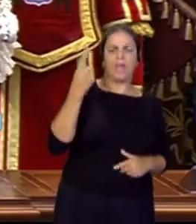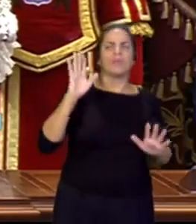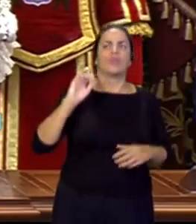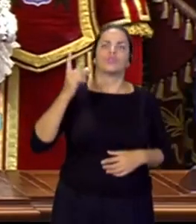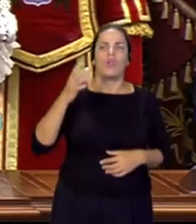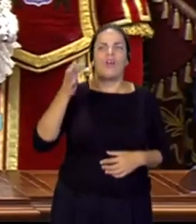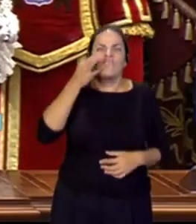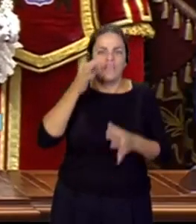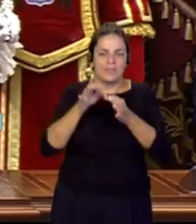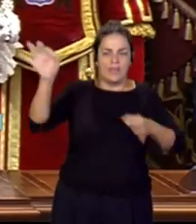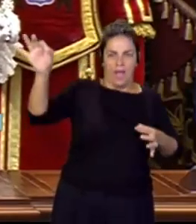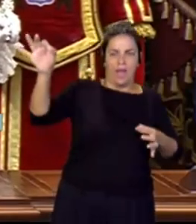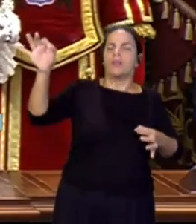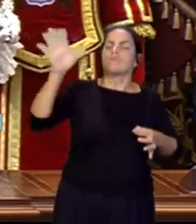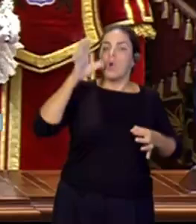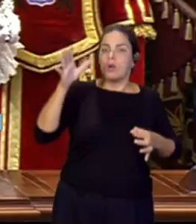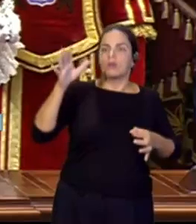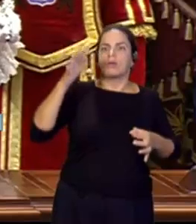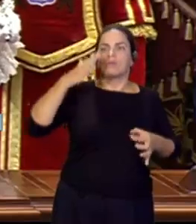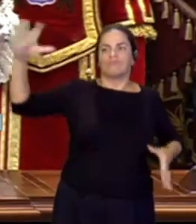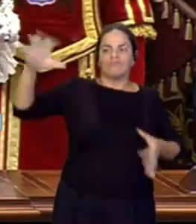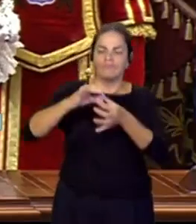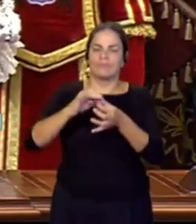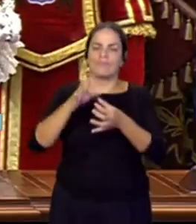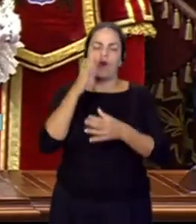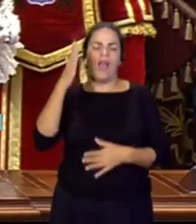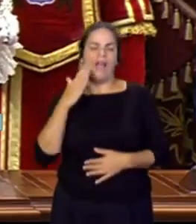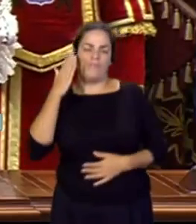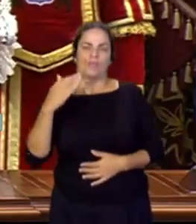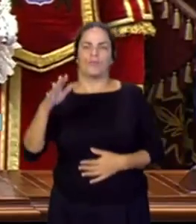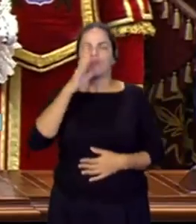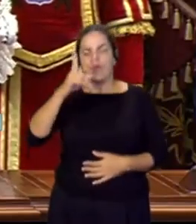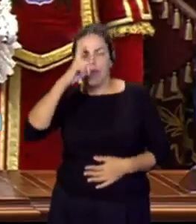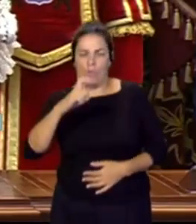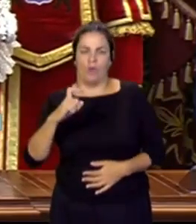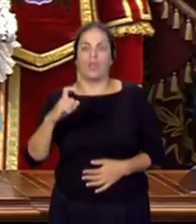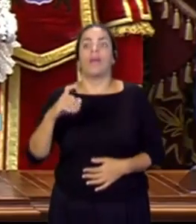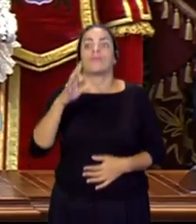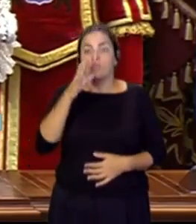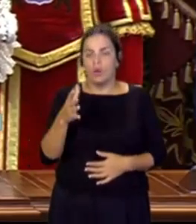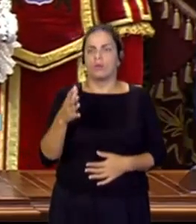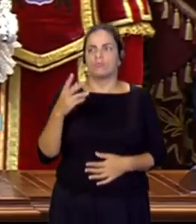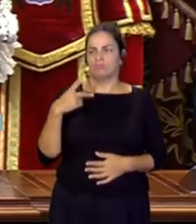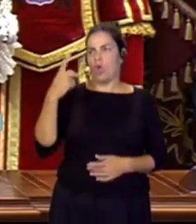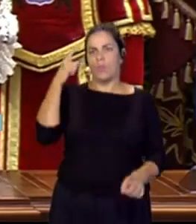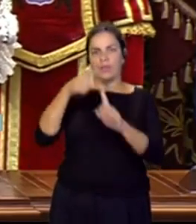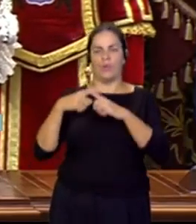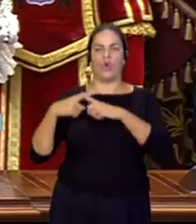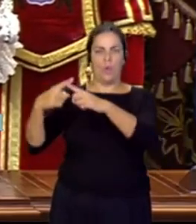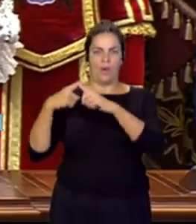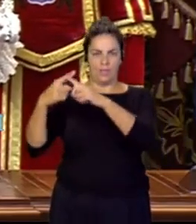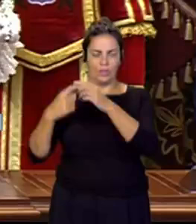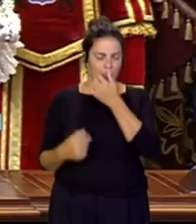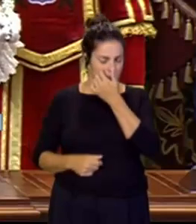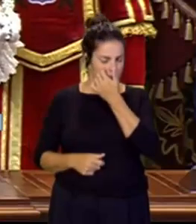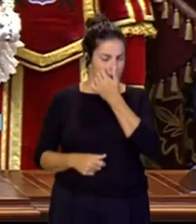física se vuelve cercanía con los afectos, con la memoria y con propósitos compartidos.